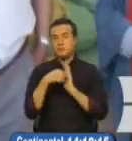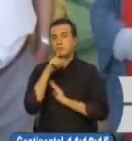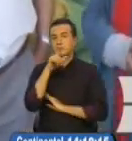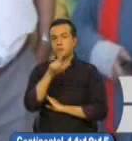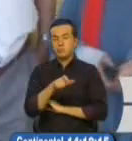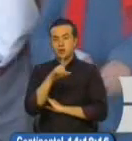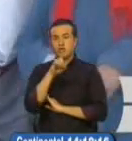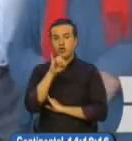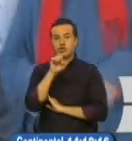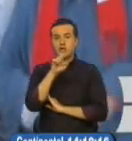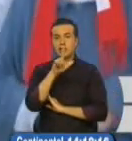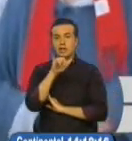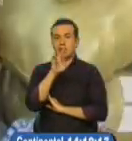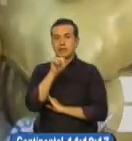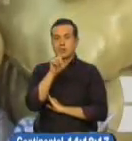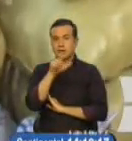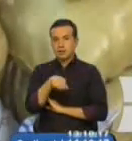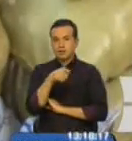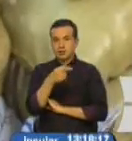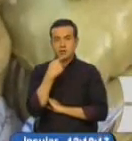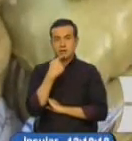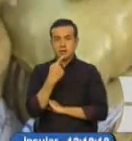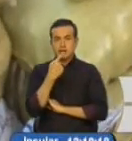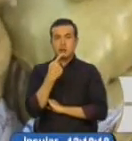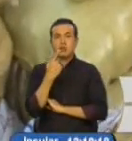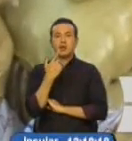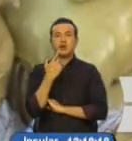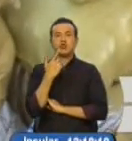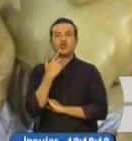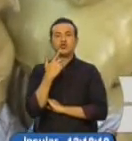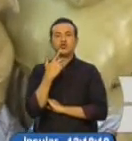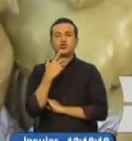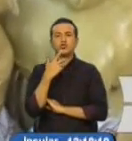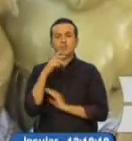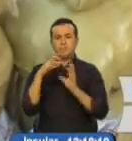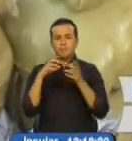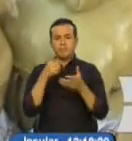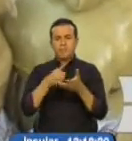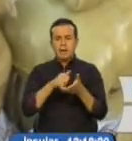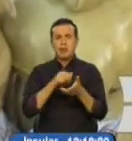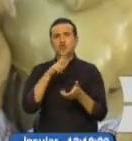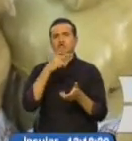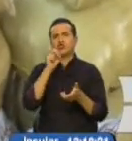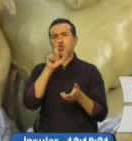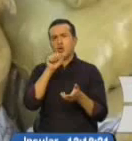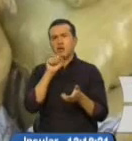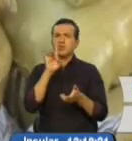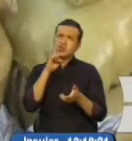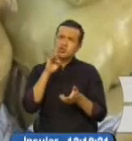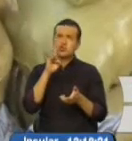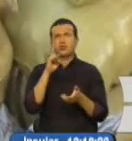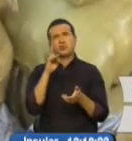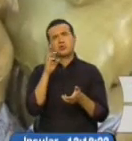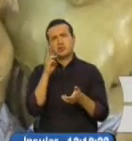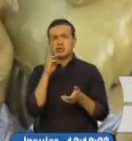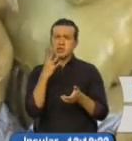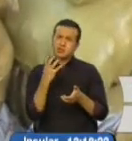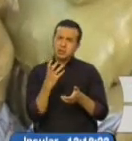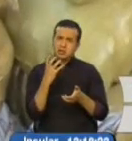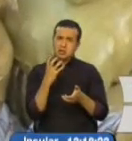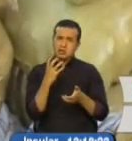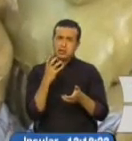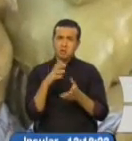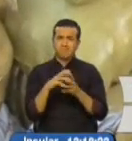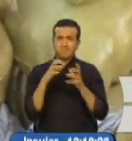es Dioselina Basantes. La chola ha estado a 18, a 16, a 15 y la